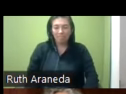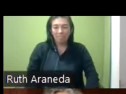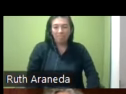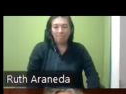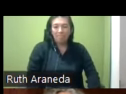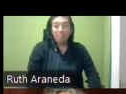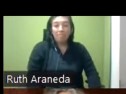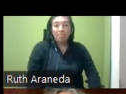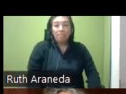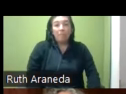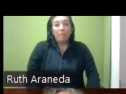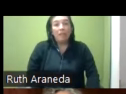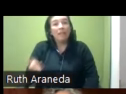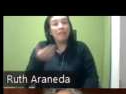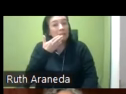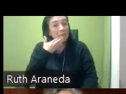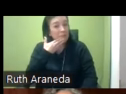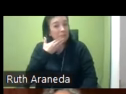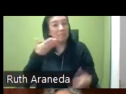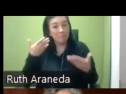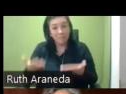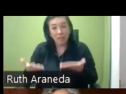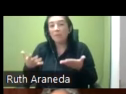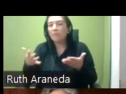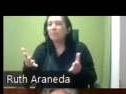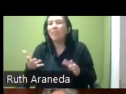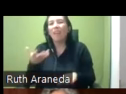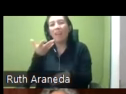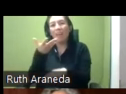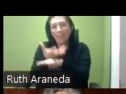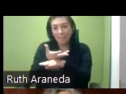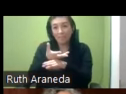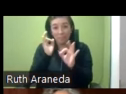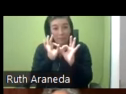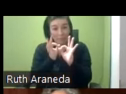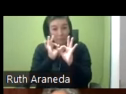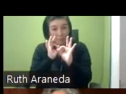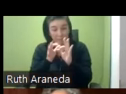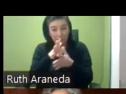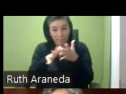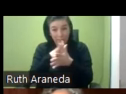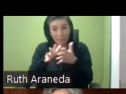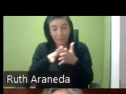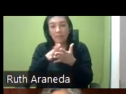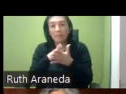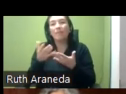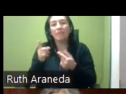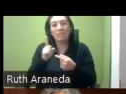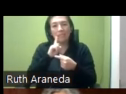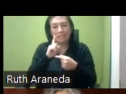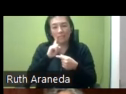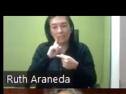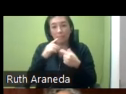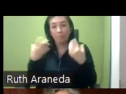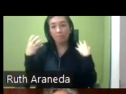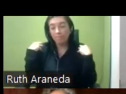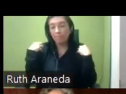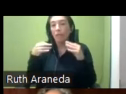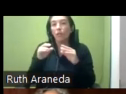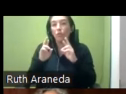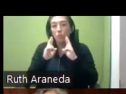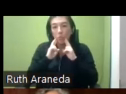También en esta oportunidad vamos a contar con interpretación en lengua de señas. El servicio lo está prestando Ruth Araneda. Hola